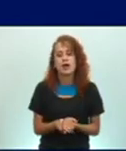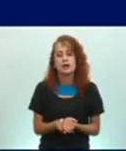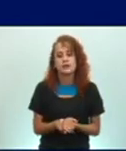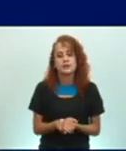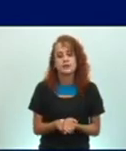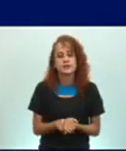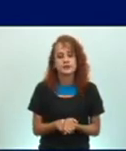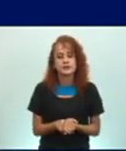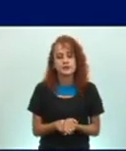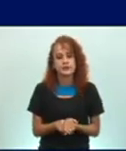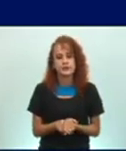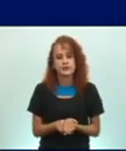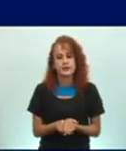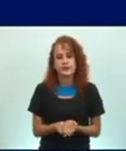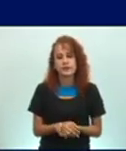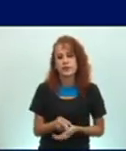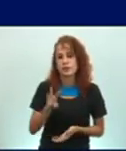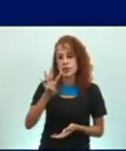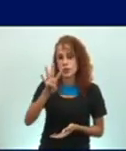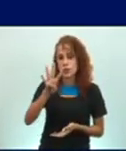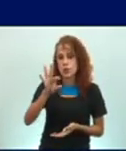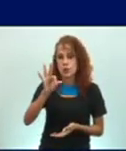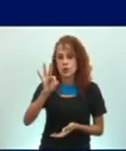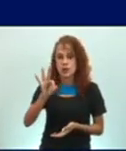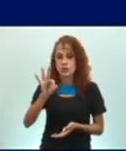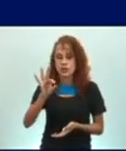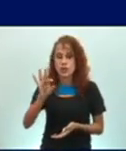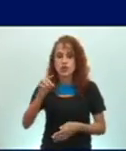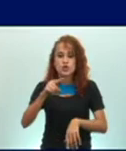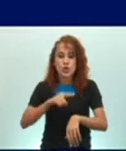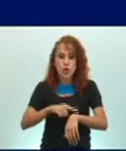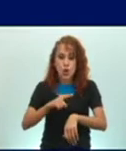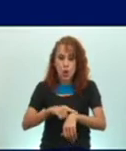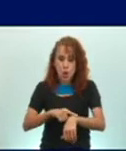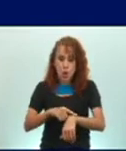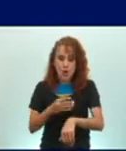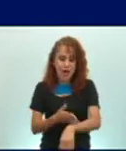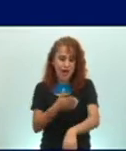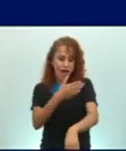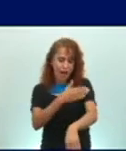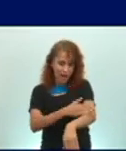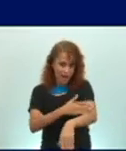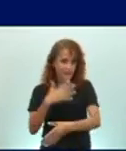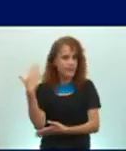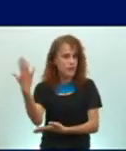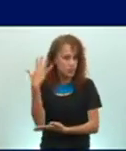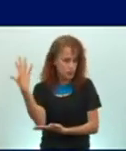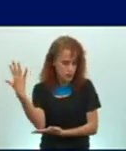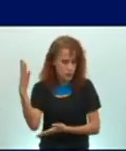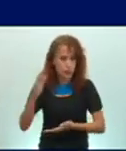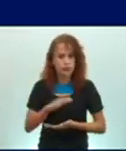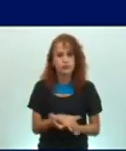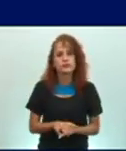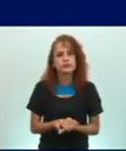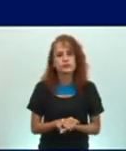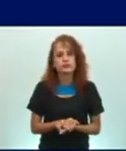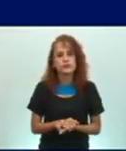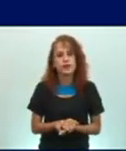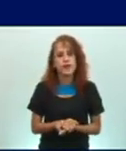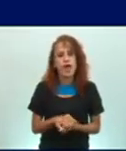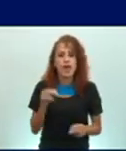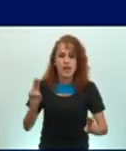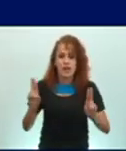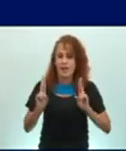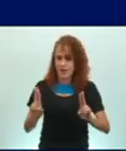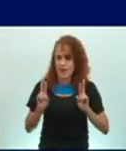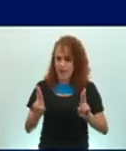estamos de 48 horas hasta 48 horas ante el paso de este fenómeno meteorológico. Y